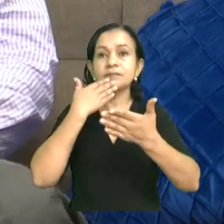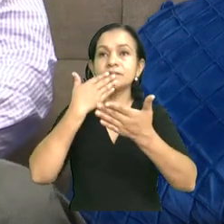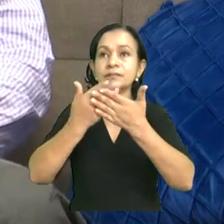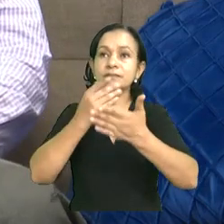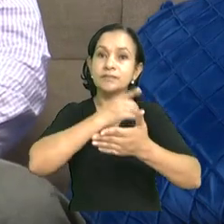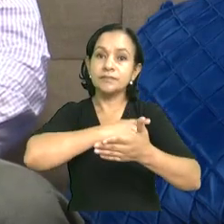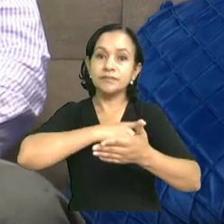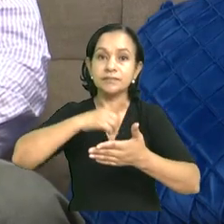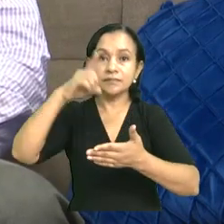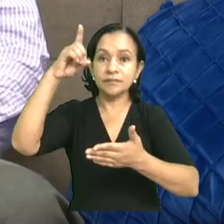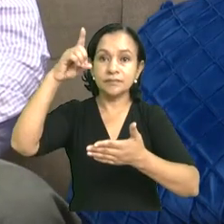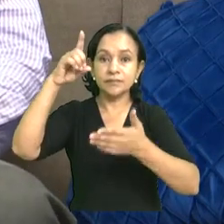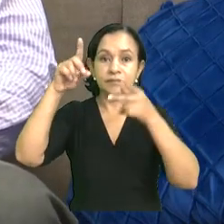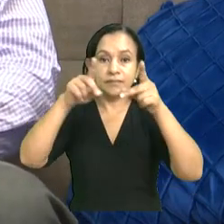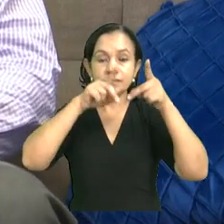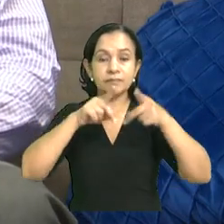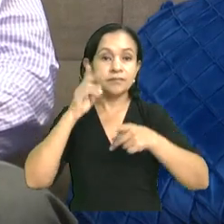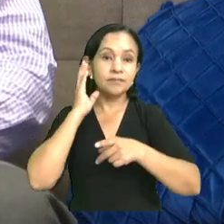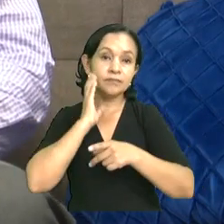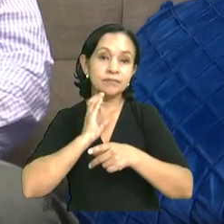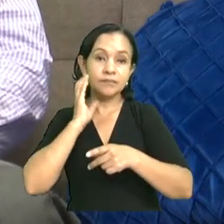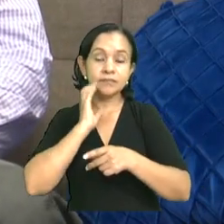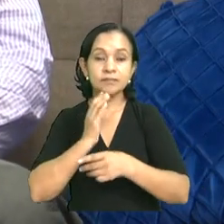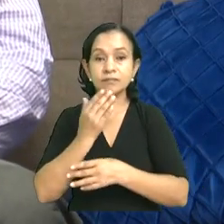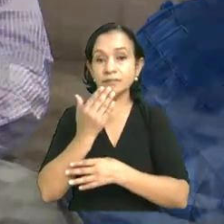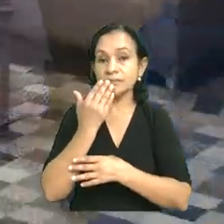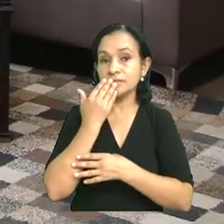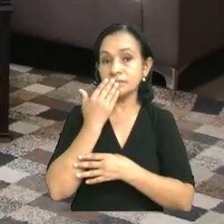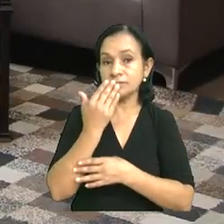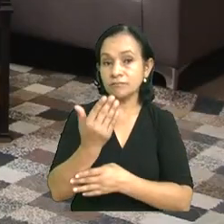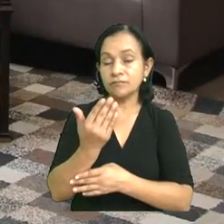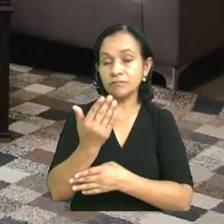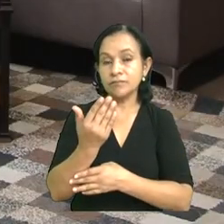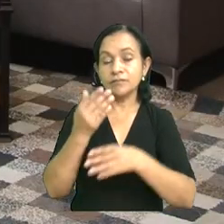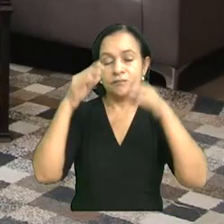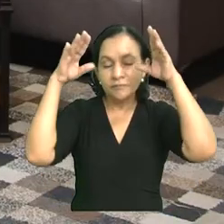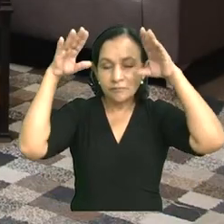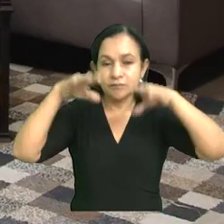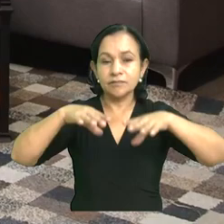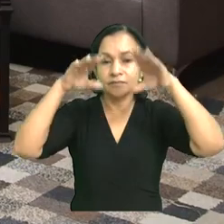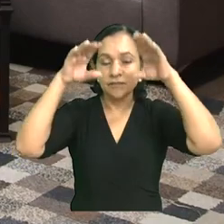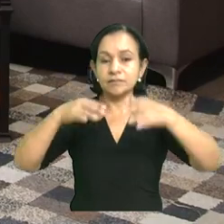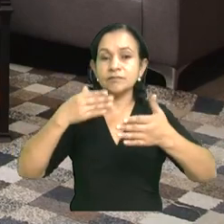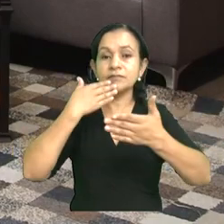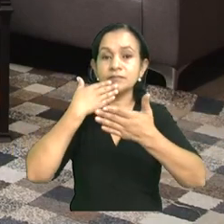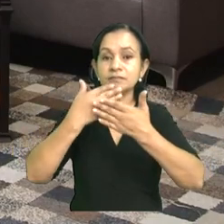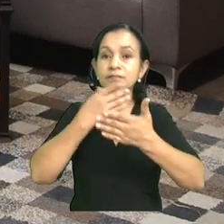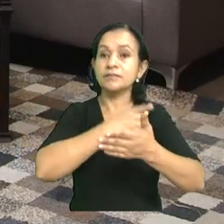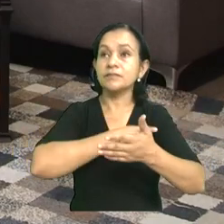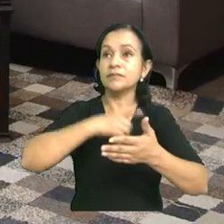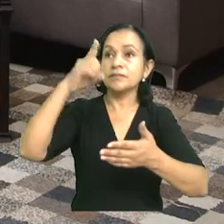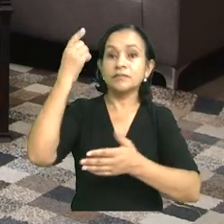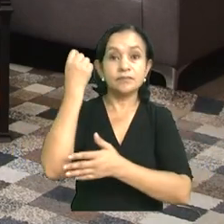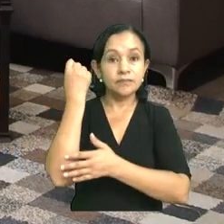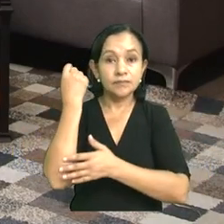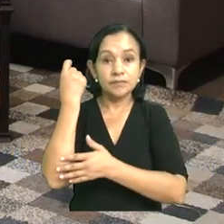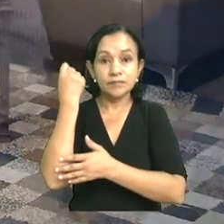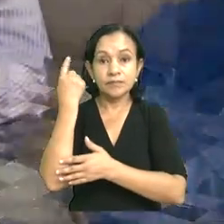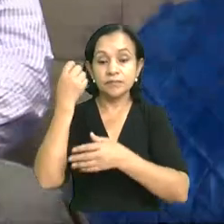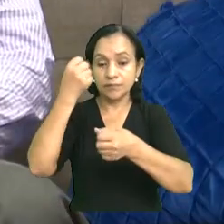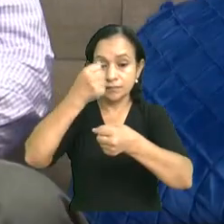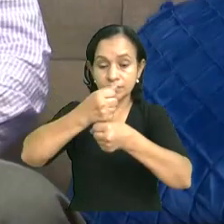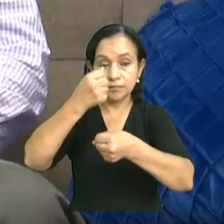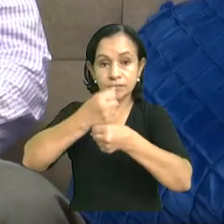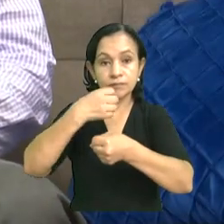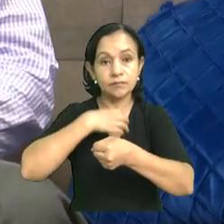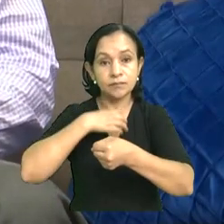los expertos auguran un invierno copioso, normal, ¿verdad? Gracias a Dios. Compañera, sí. Entender un poquito ese proceso de trabajo